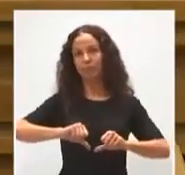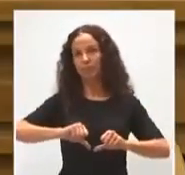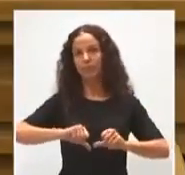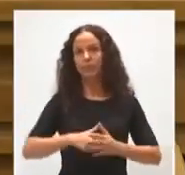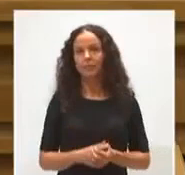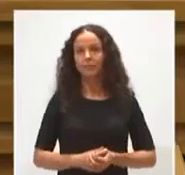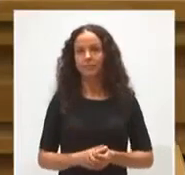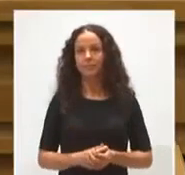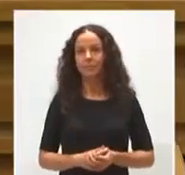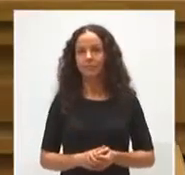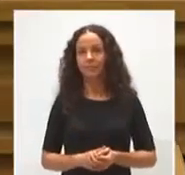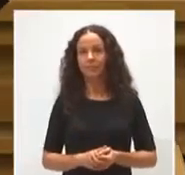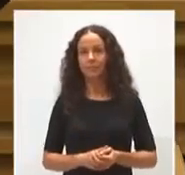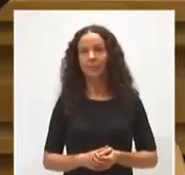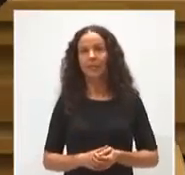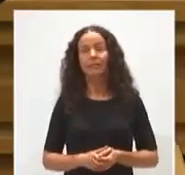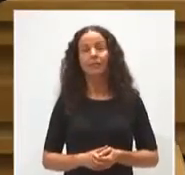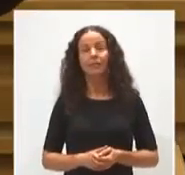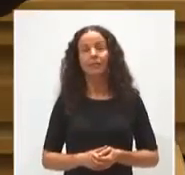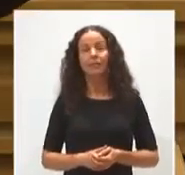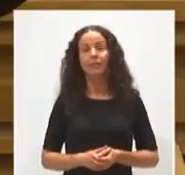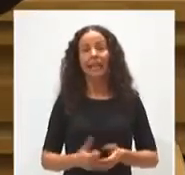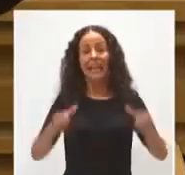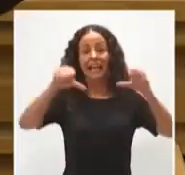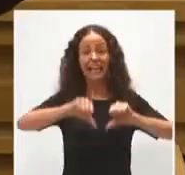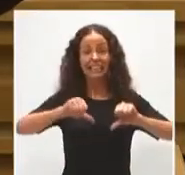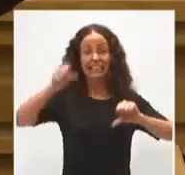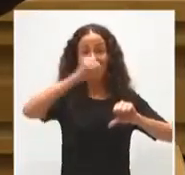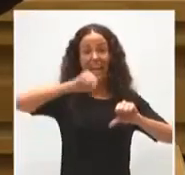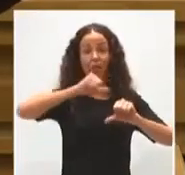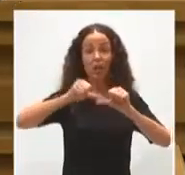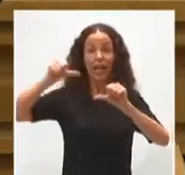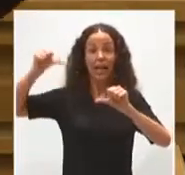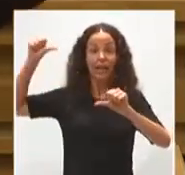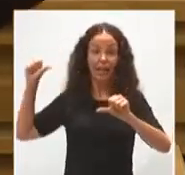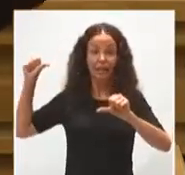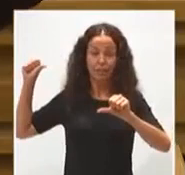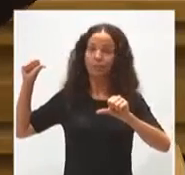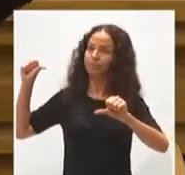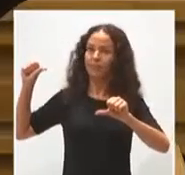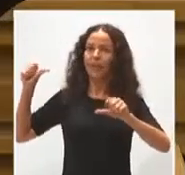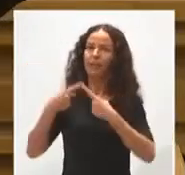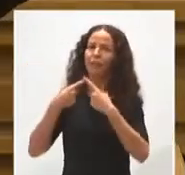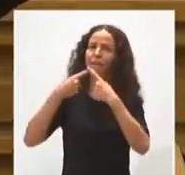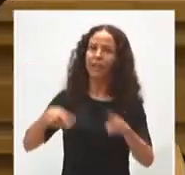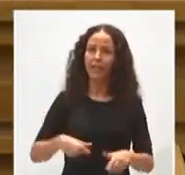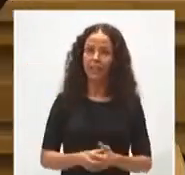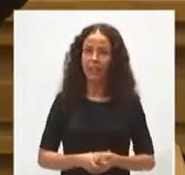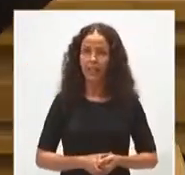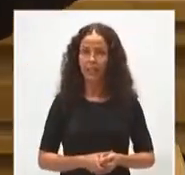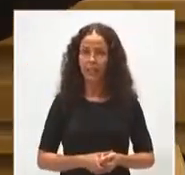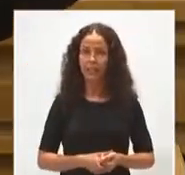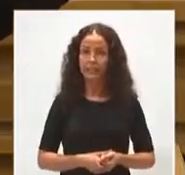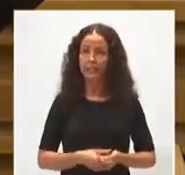o una forma de entender la crisis hace unos años que era poco más o menos que para